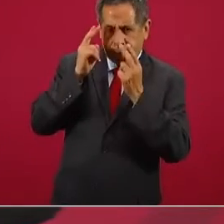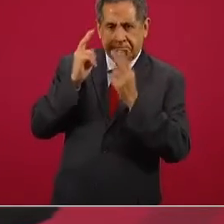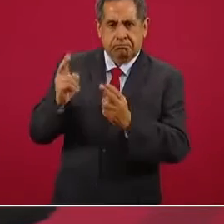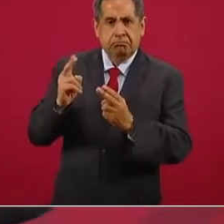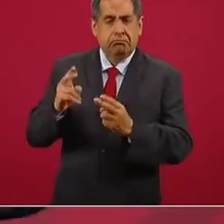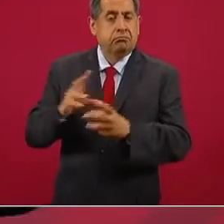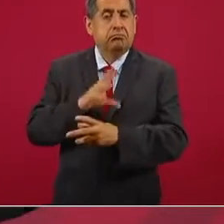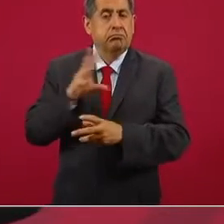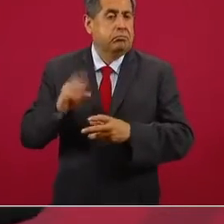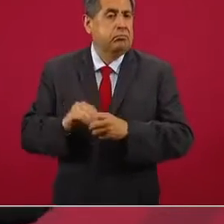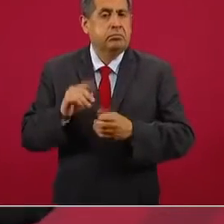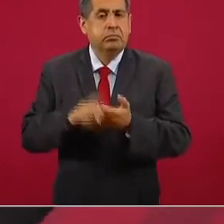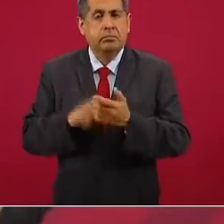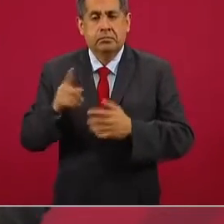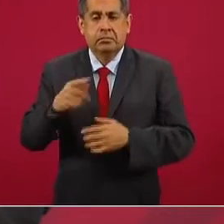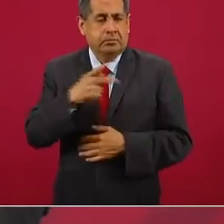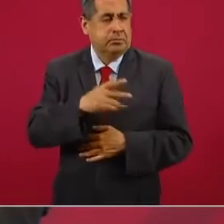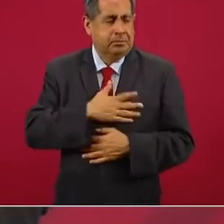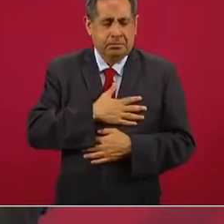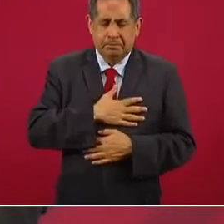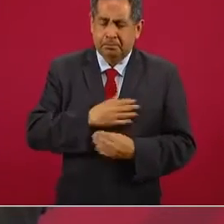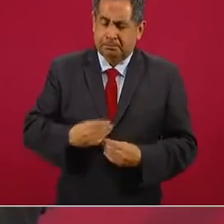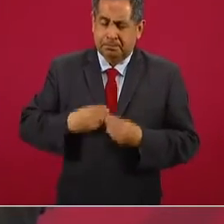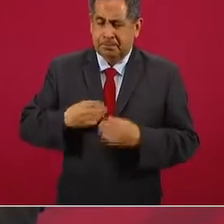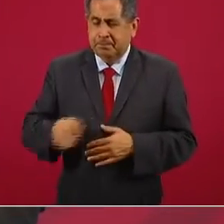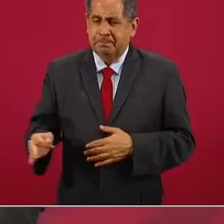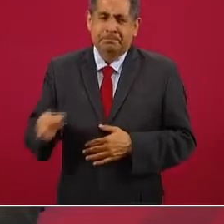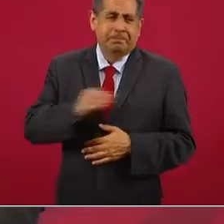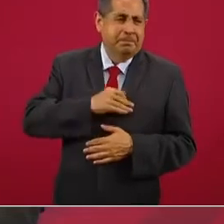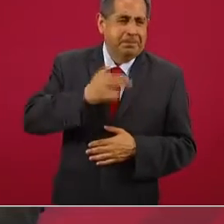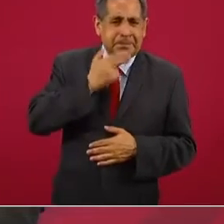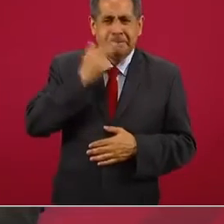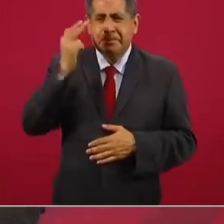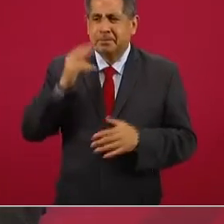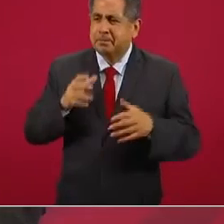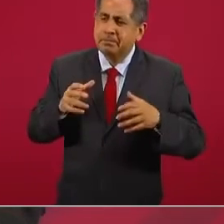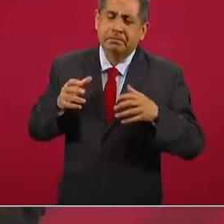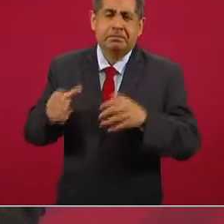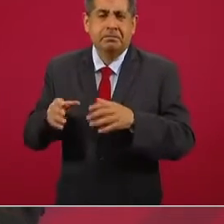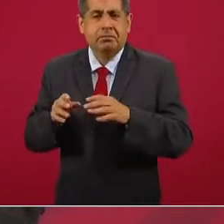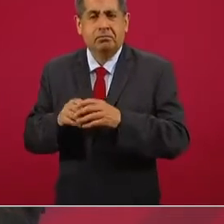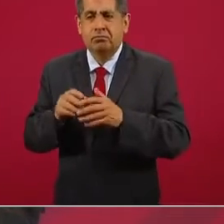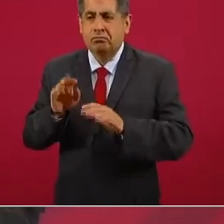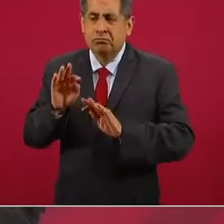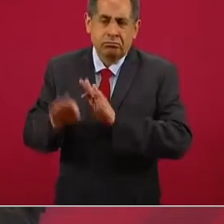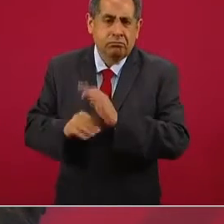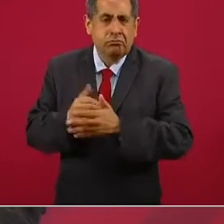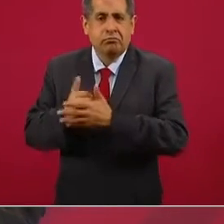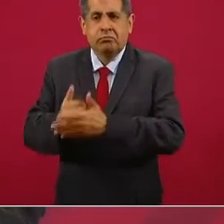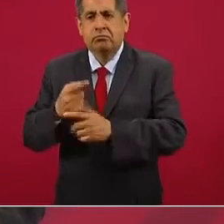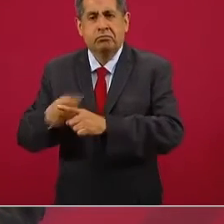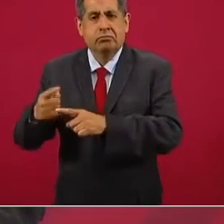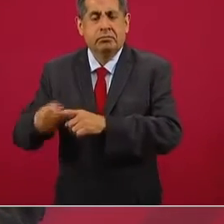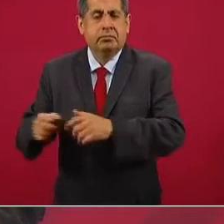entregando todo y hasta la vida por los demás, por el